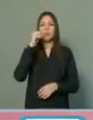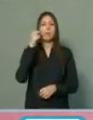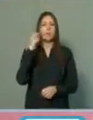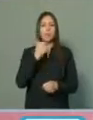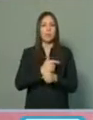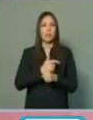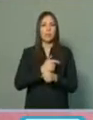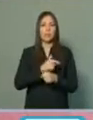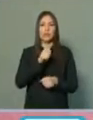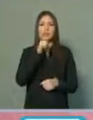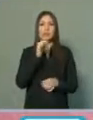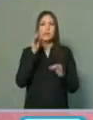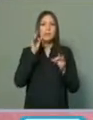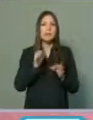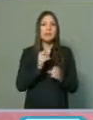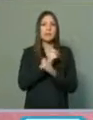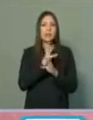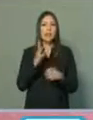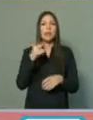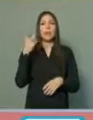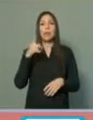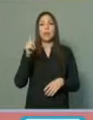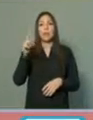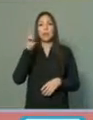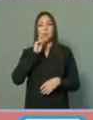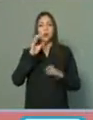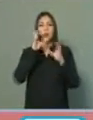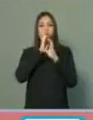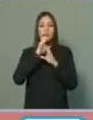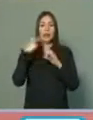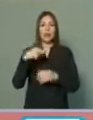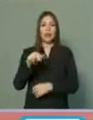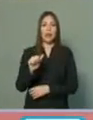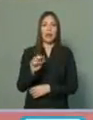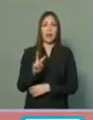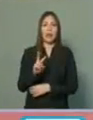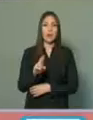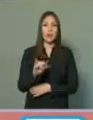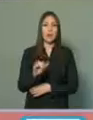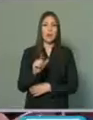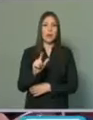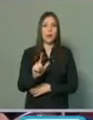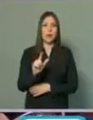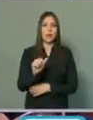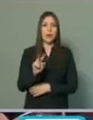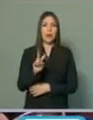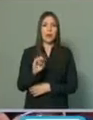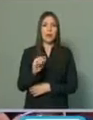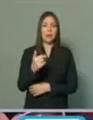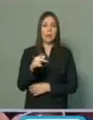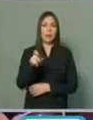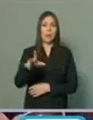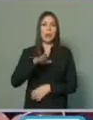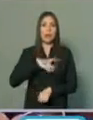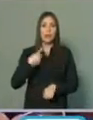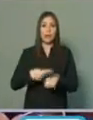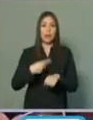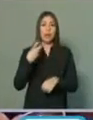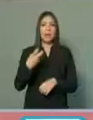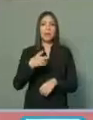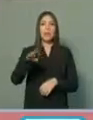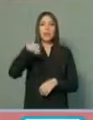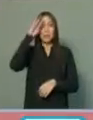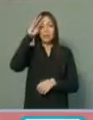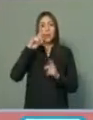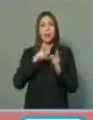diagnosticaba específicamente. Incluso hay una cantante, Avril Lavigne, que pasó por esto y le diagnosticaban depresión, no una